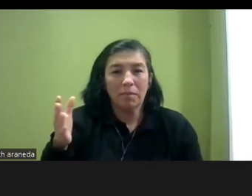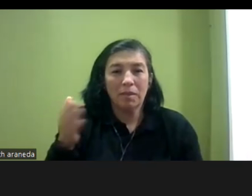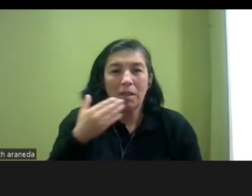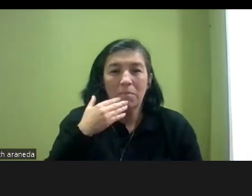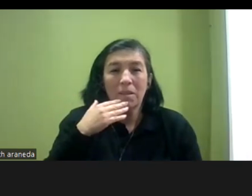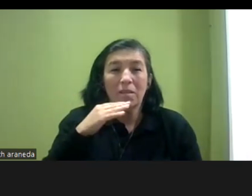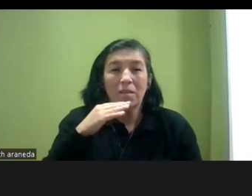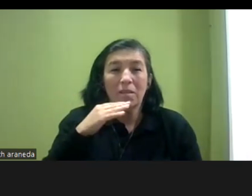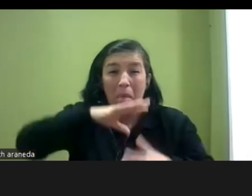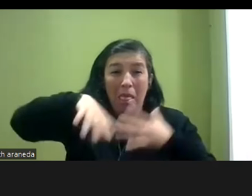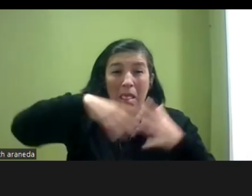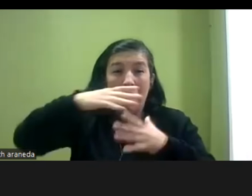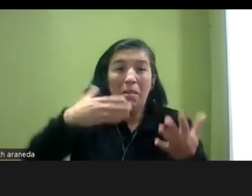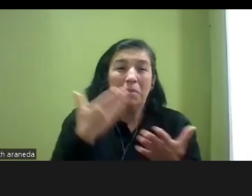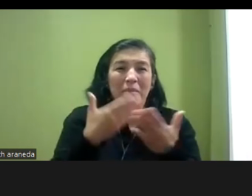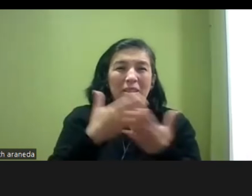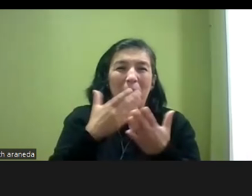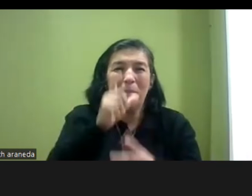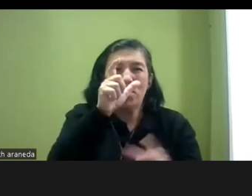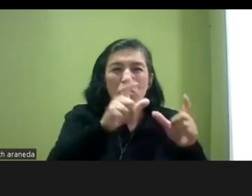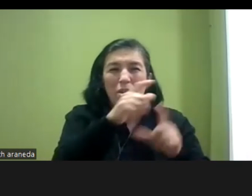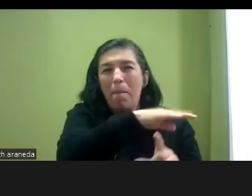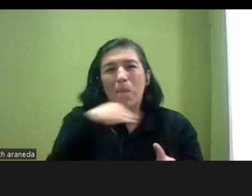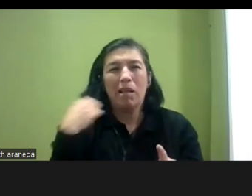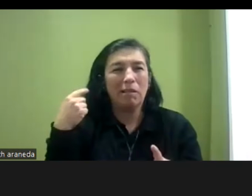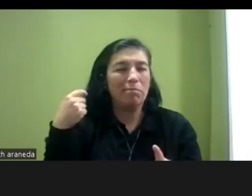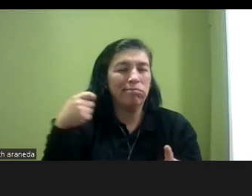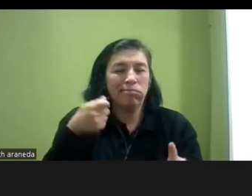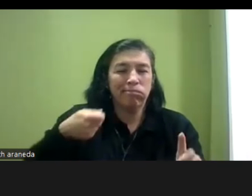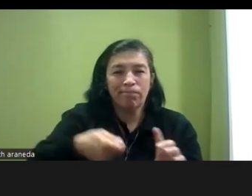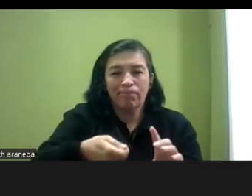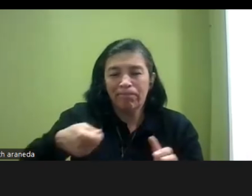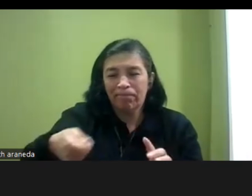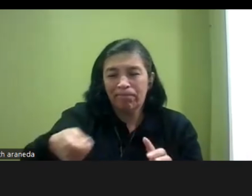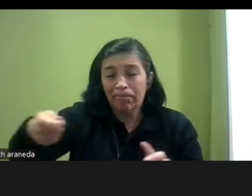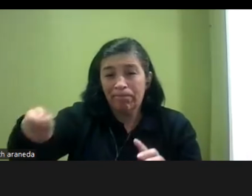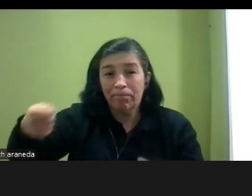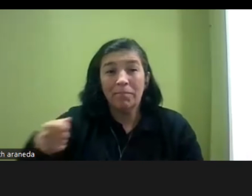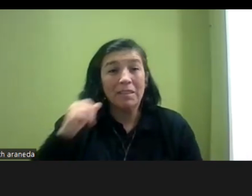general. Y esas situaciones de crisis siempre estuvieron